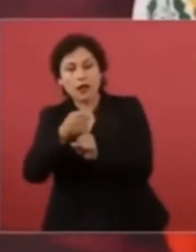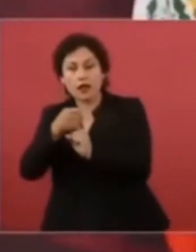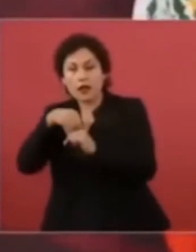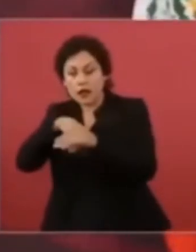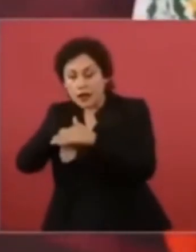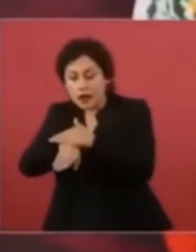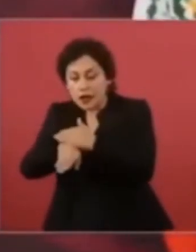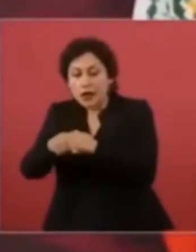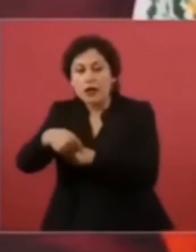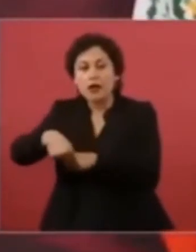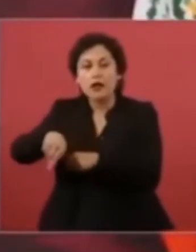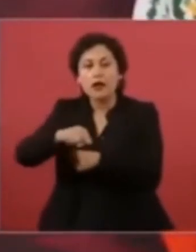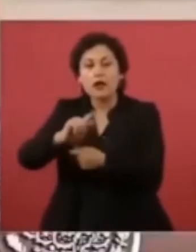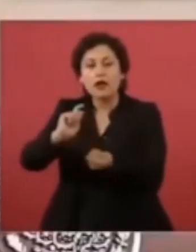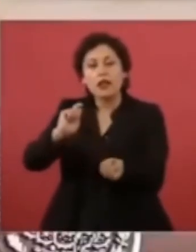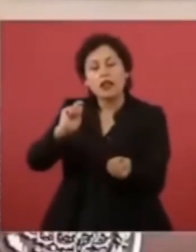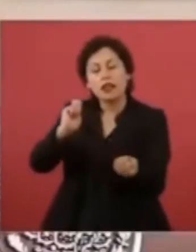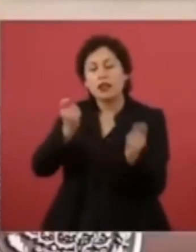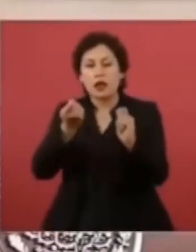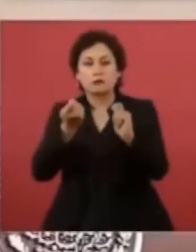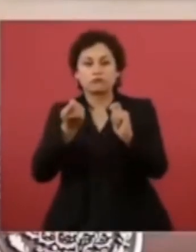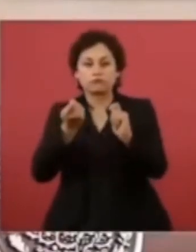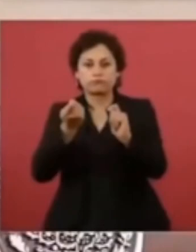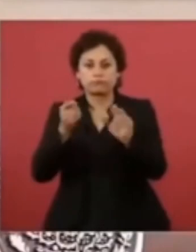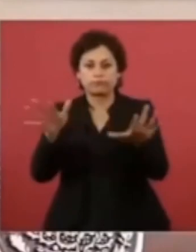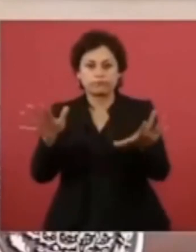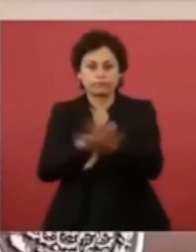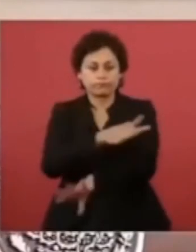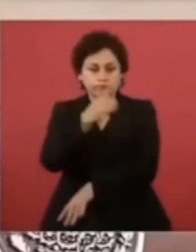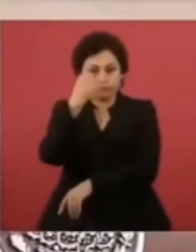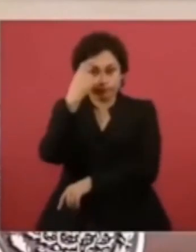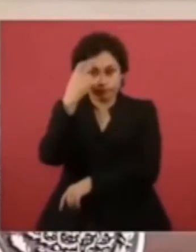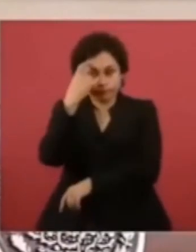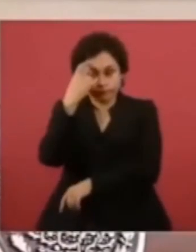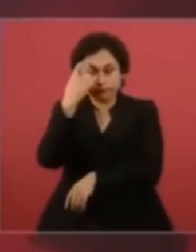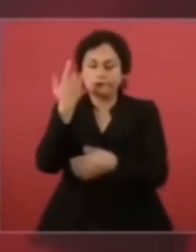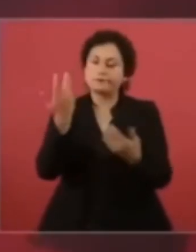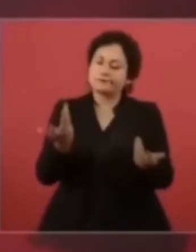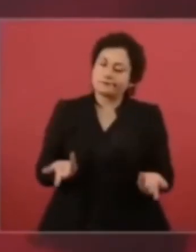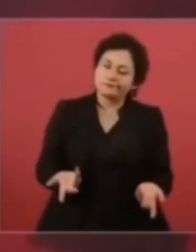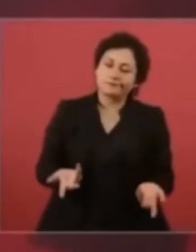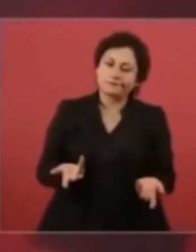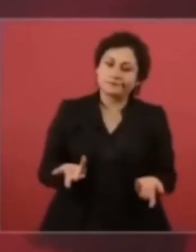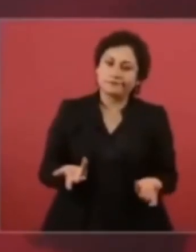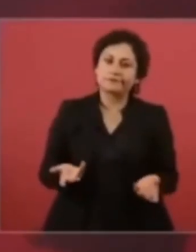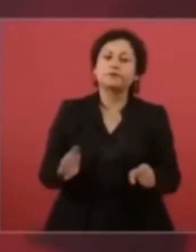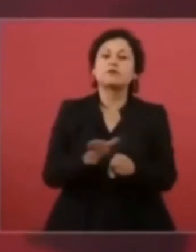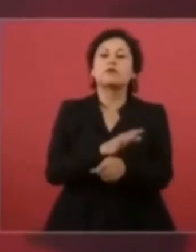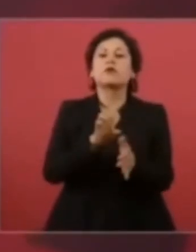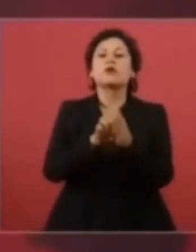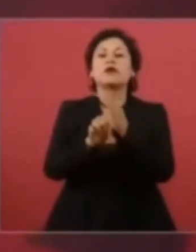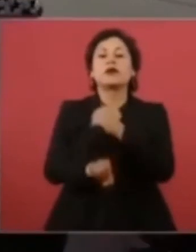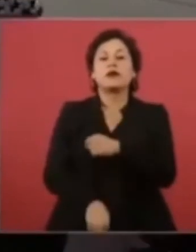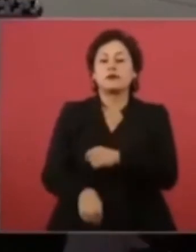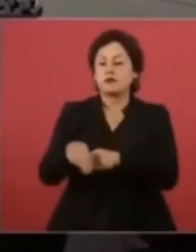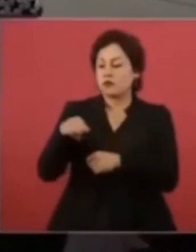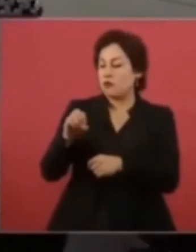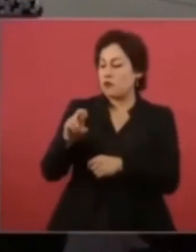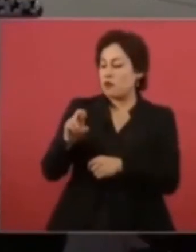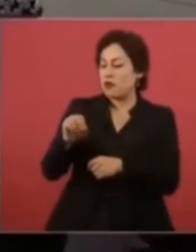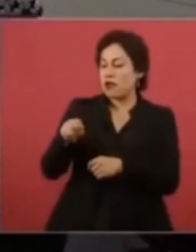y los derechizan. Ese es el caso de este Moreno.